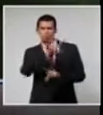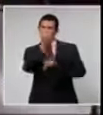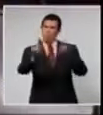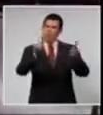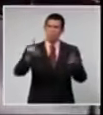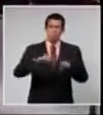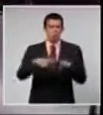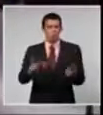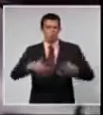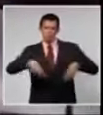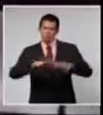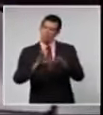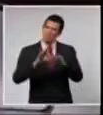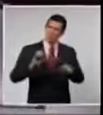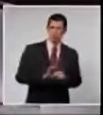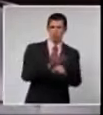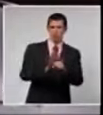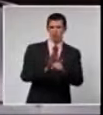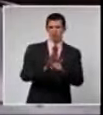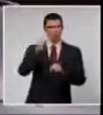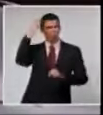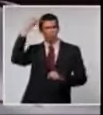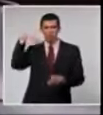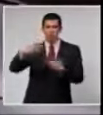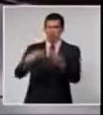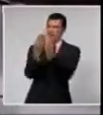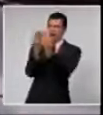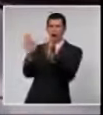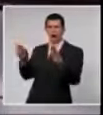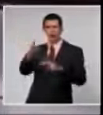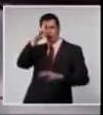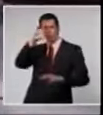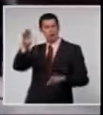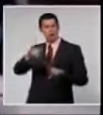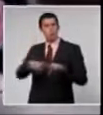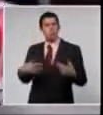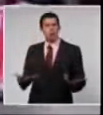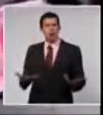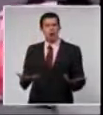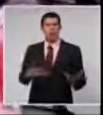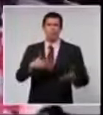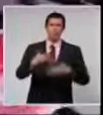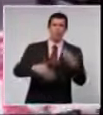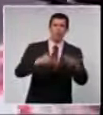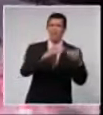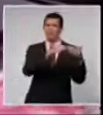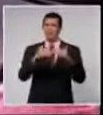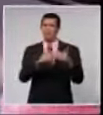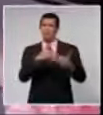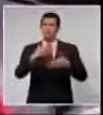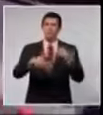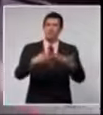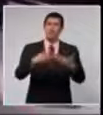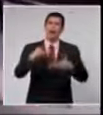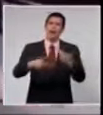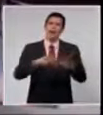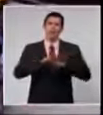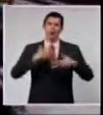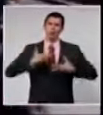sanitaria. Por su parte, la Central Obrera Boliviana, en conjunto con organizaciones sociales, convocaron a marchas y